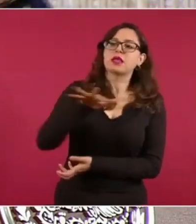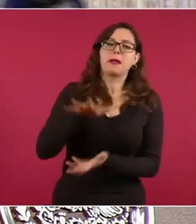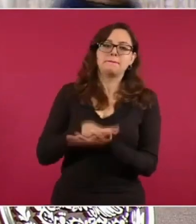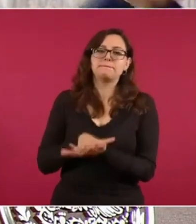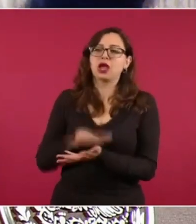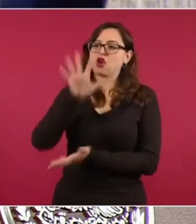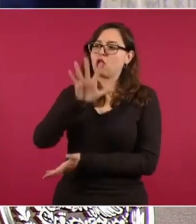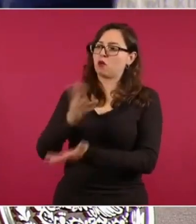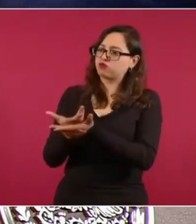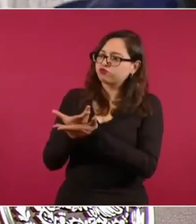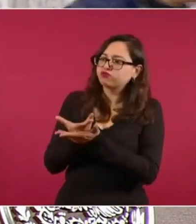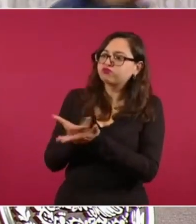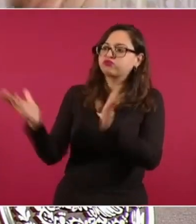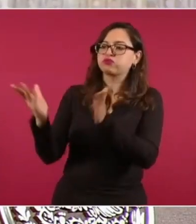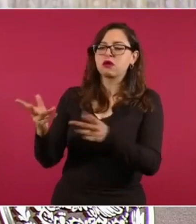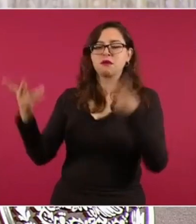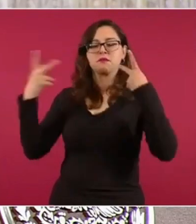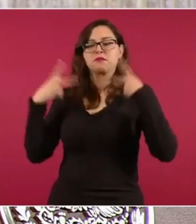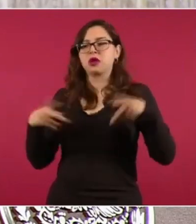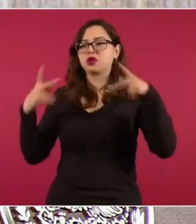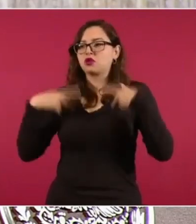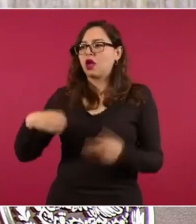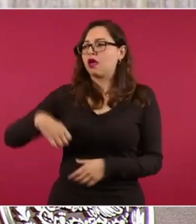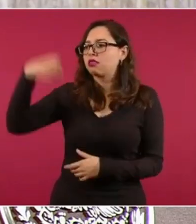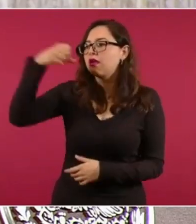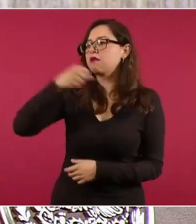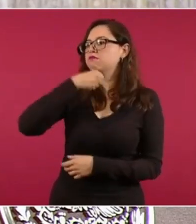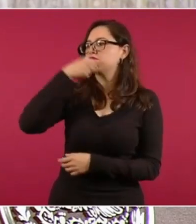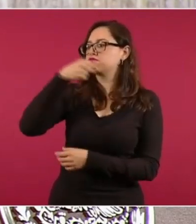para que haya pensión a los adultos mayores,